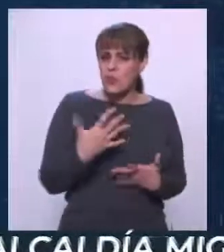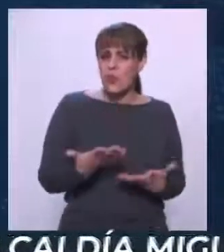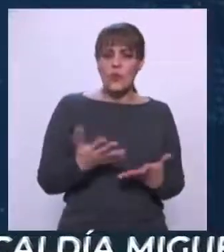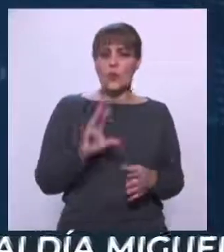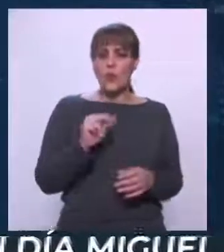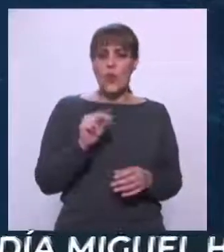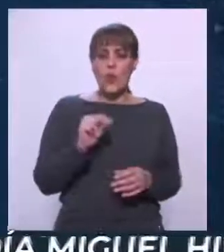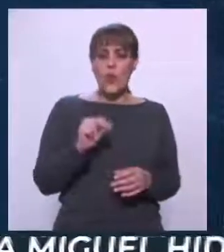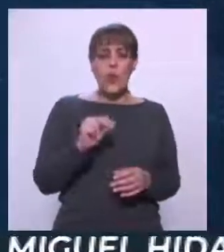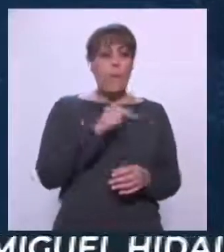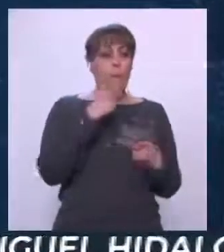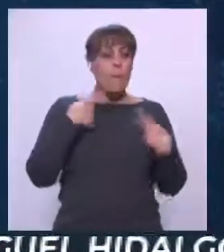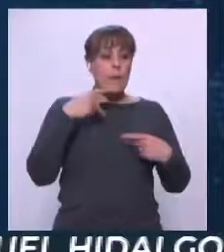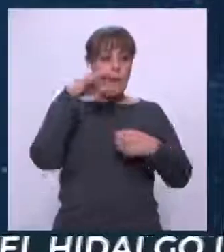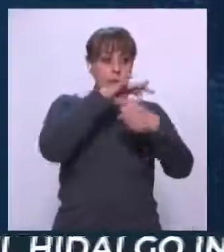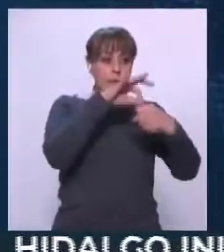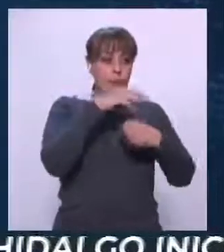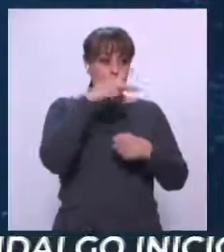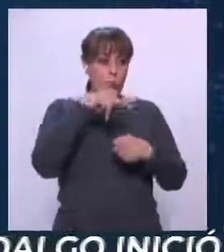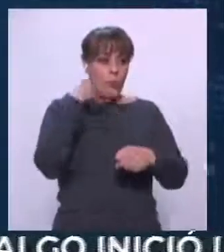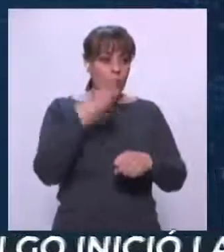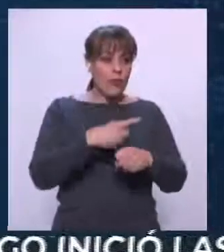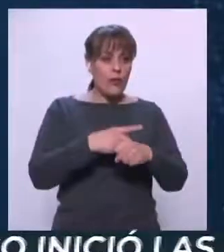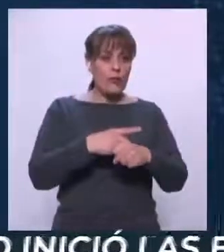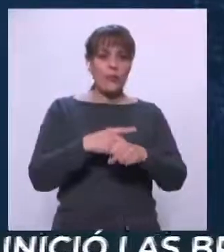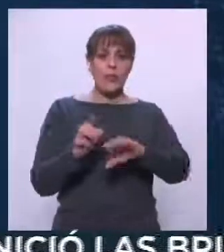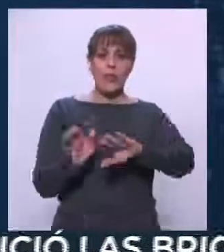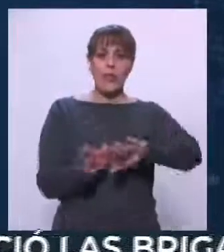Adulterar la voluntad popular,